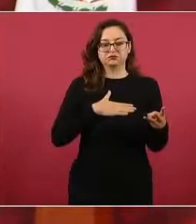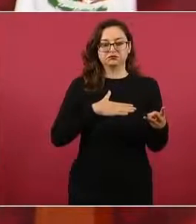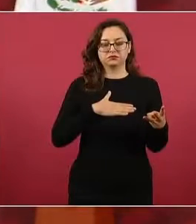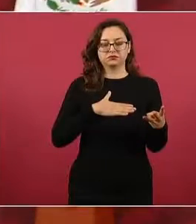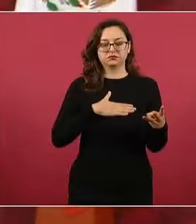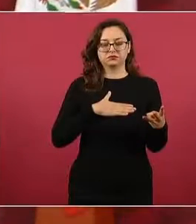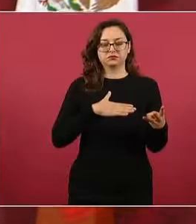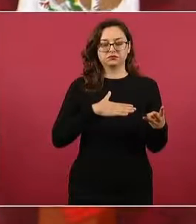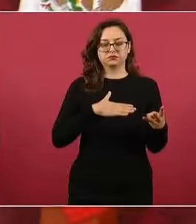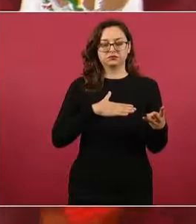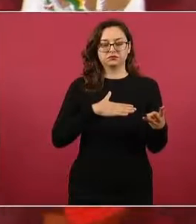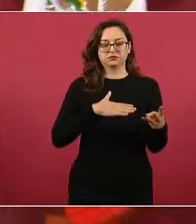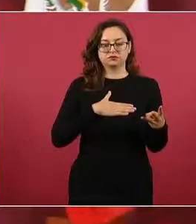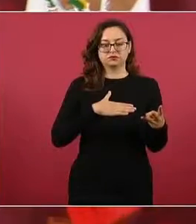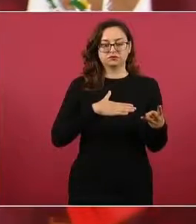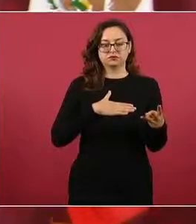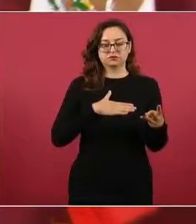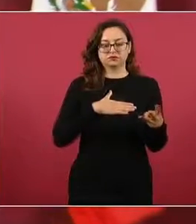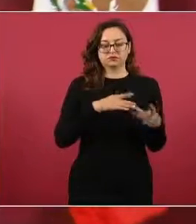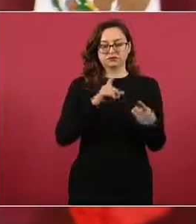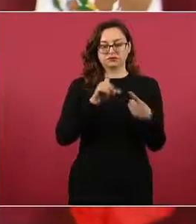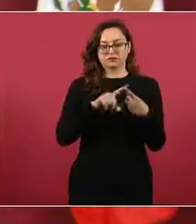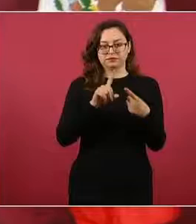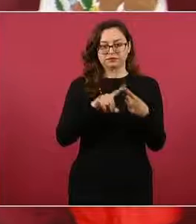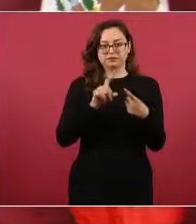Bueno, en lo primero,